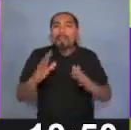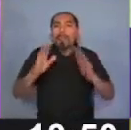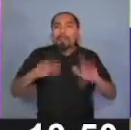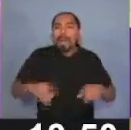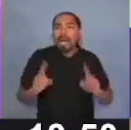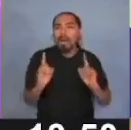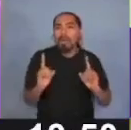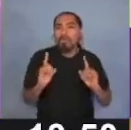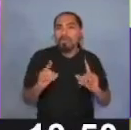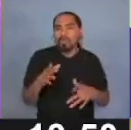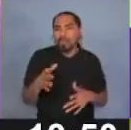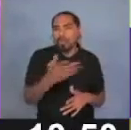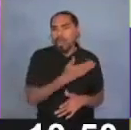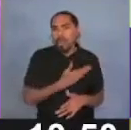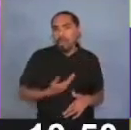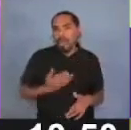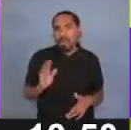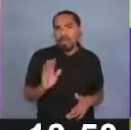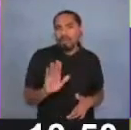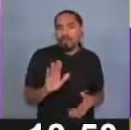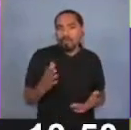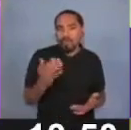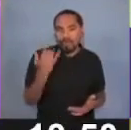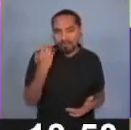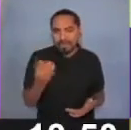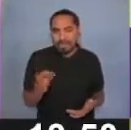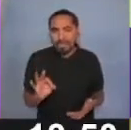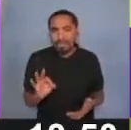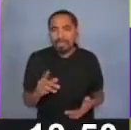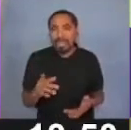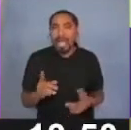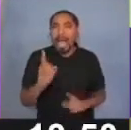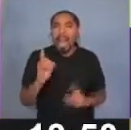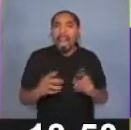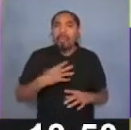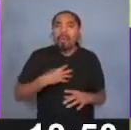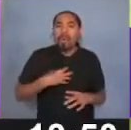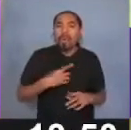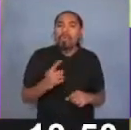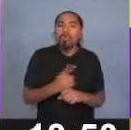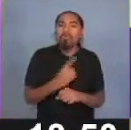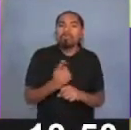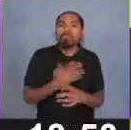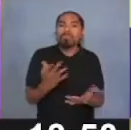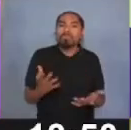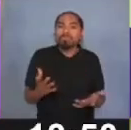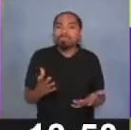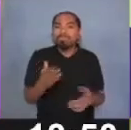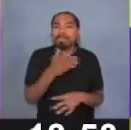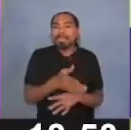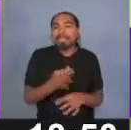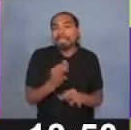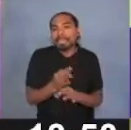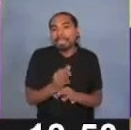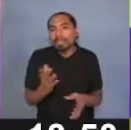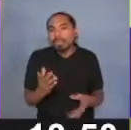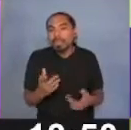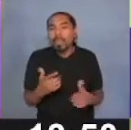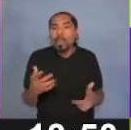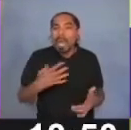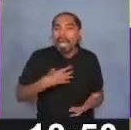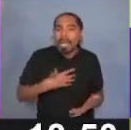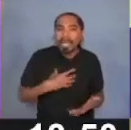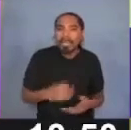trata de estar ustedes viendo que hay chicos que están perdiendo días de clase. ¿Cómo lo ven? Bueno, sí, por supuesto, preocupa. La verdad que, bueno, son